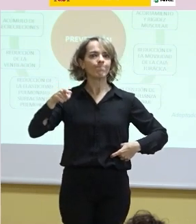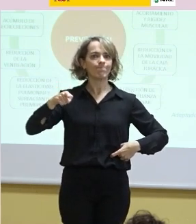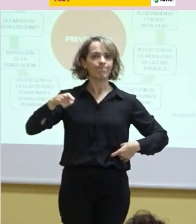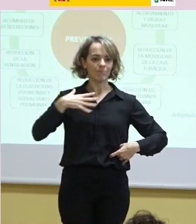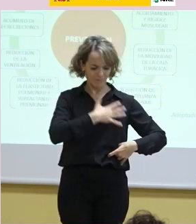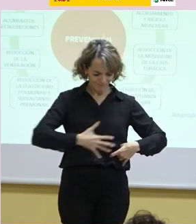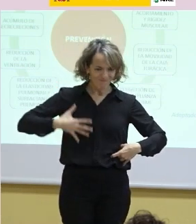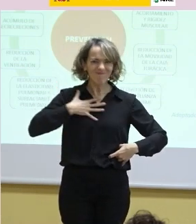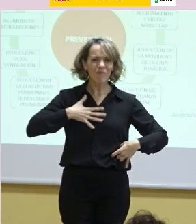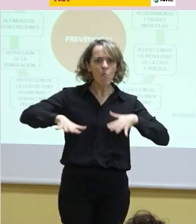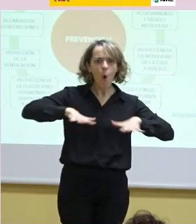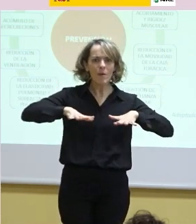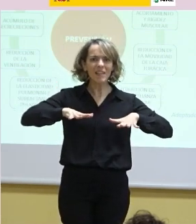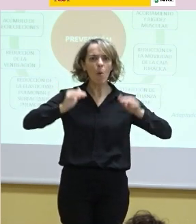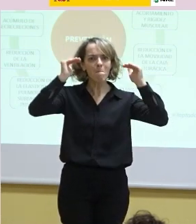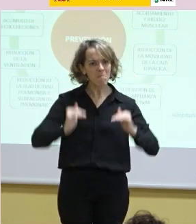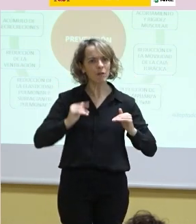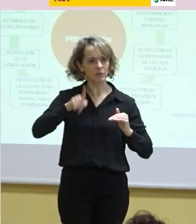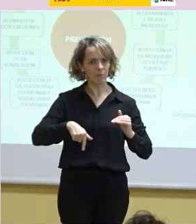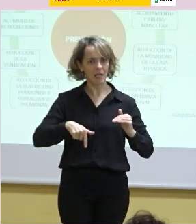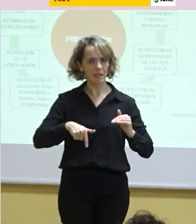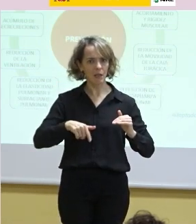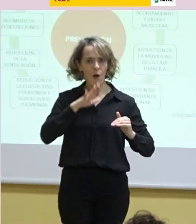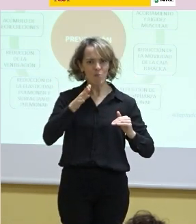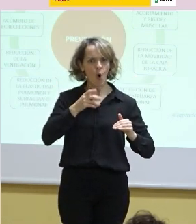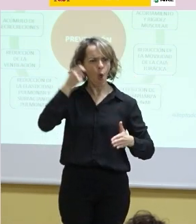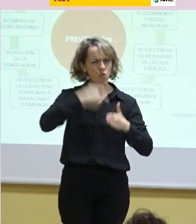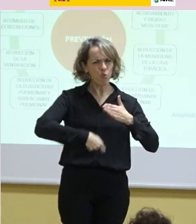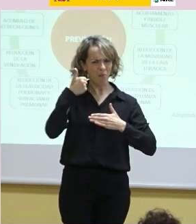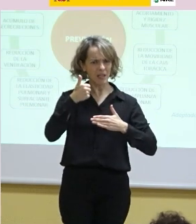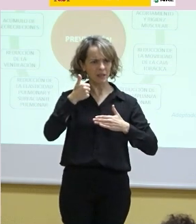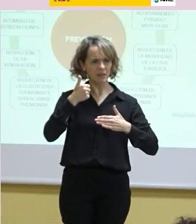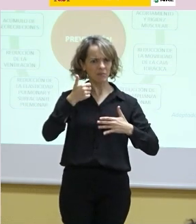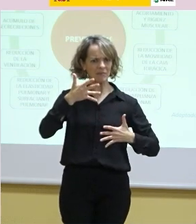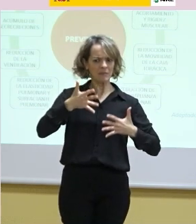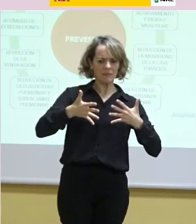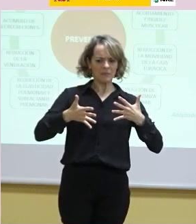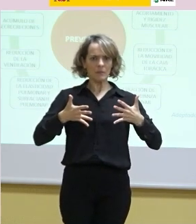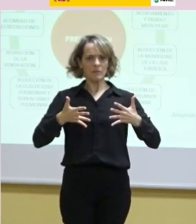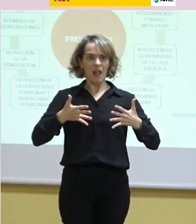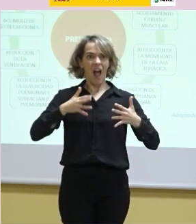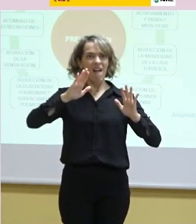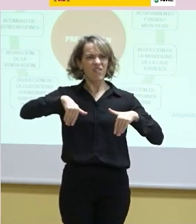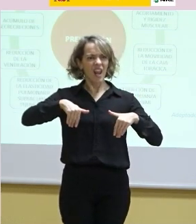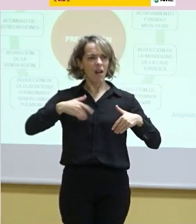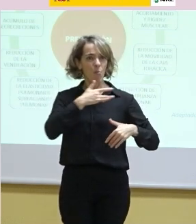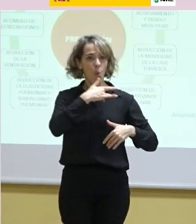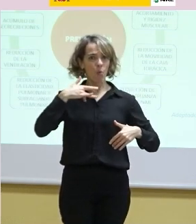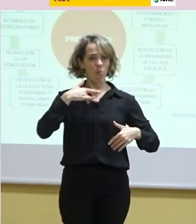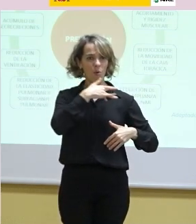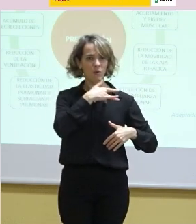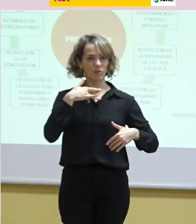de la caja torácica. Cuando hay esta rigidez, ya estamos haciendo que los pulmones tengan